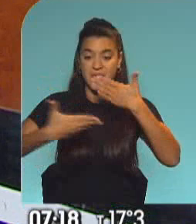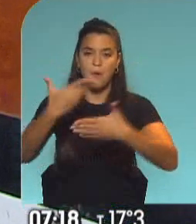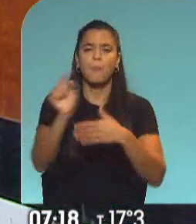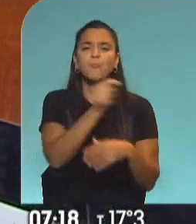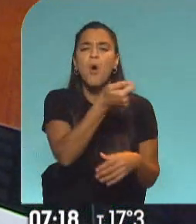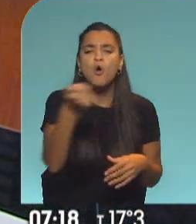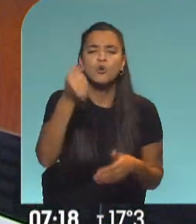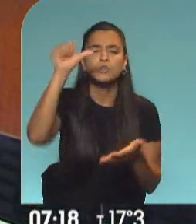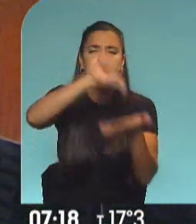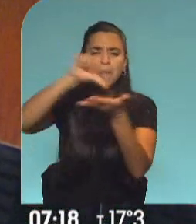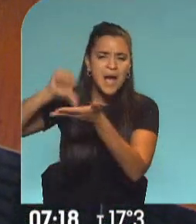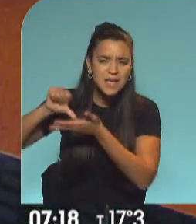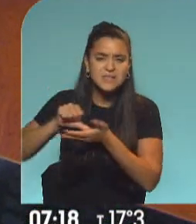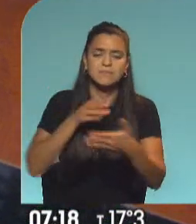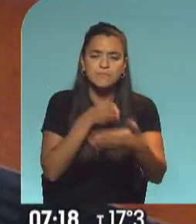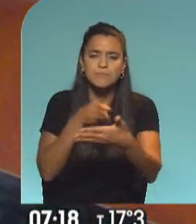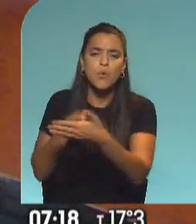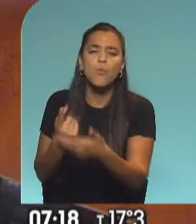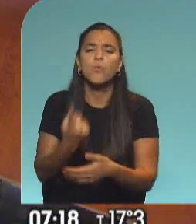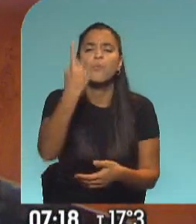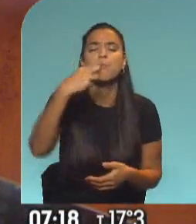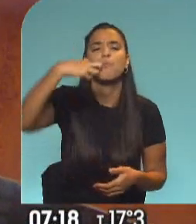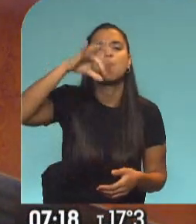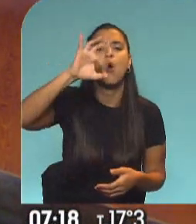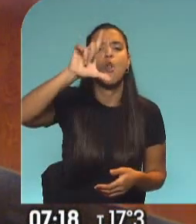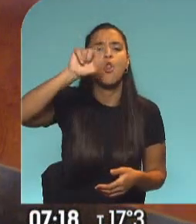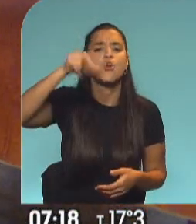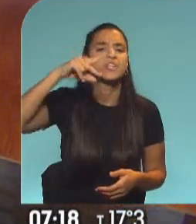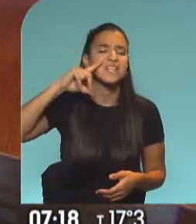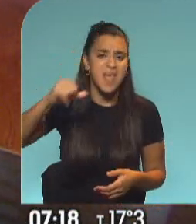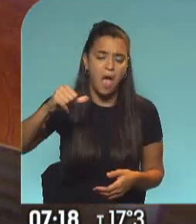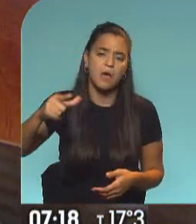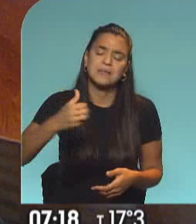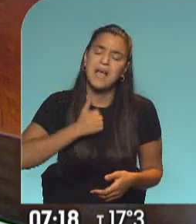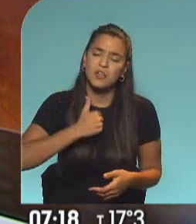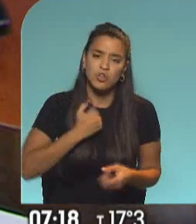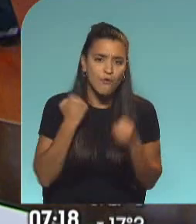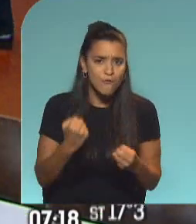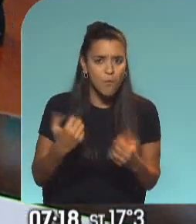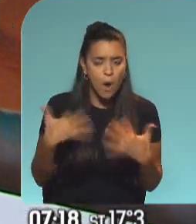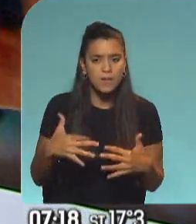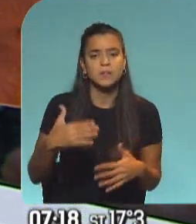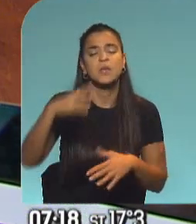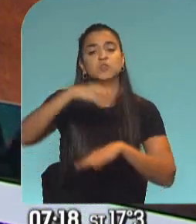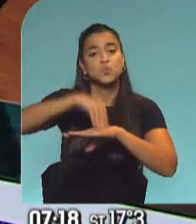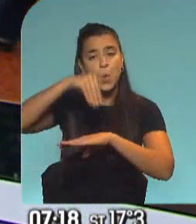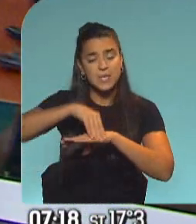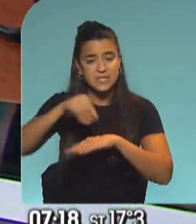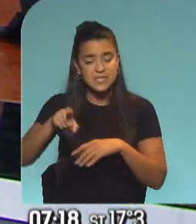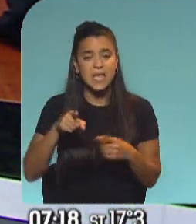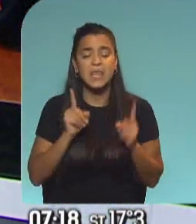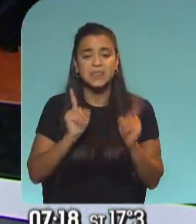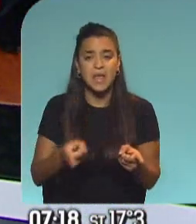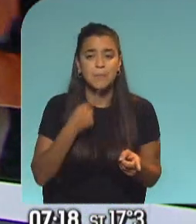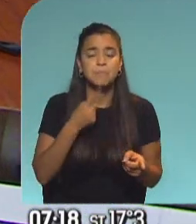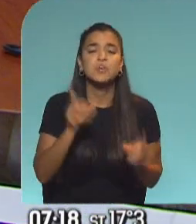poquitos países que tienen más restricciones. Uno de ellos es Polonia, país obviamente muy católico de Europa. Suecia lo admite